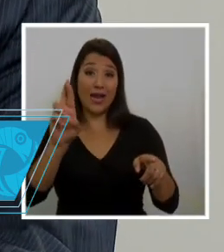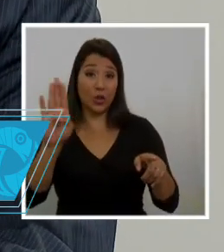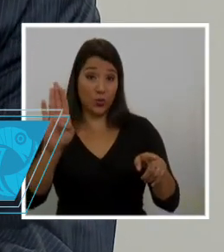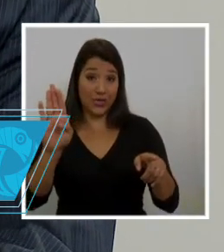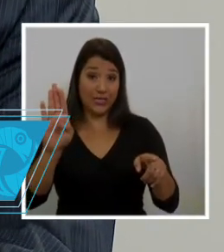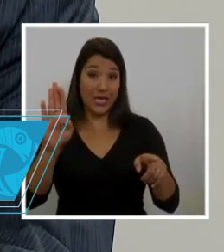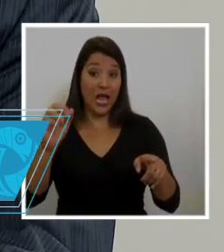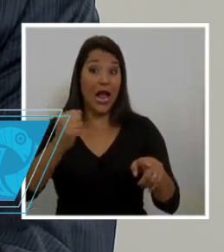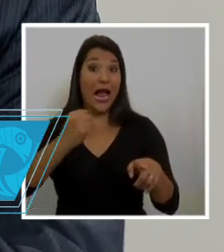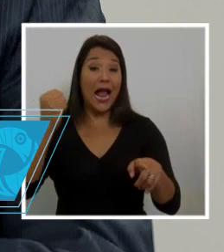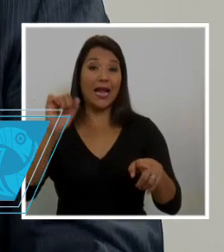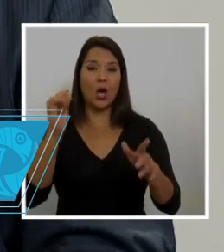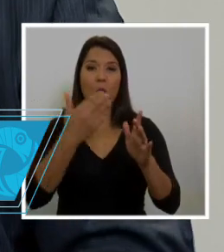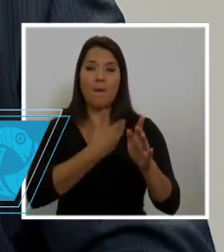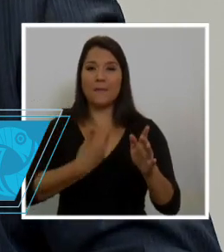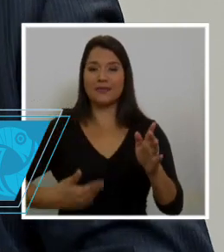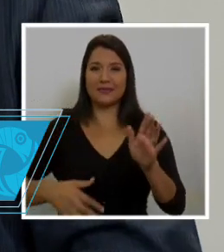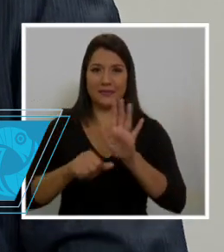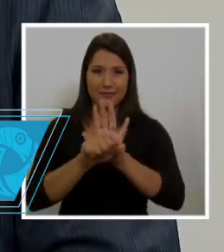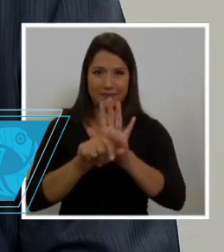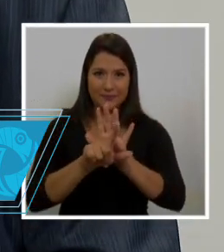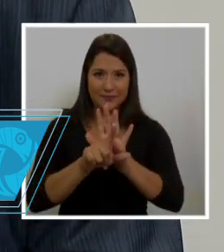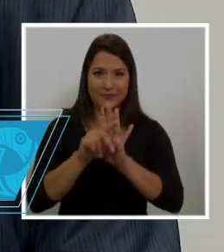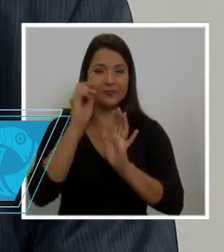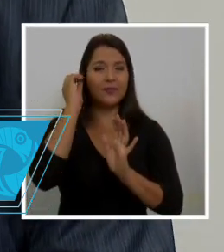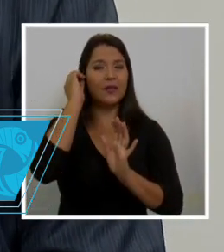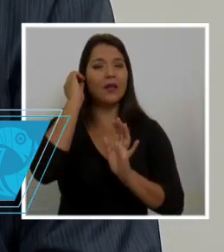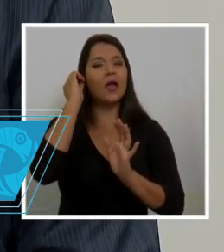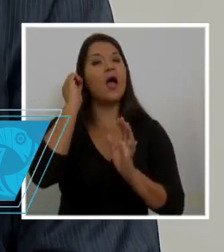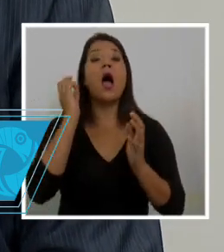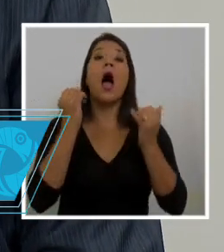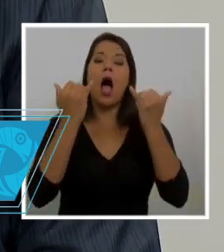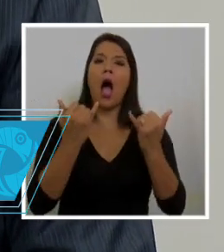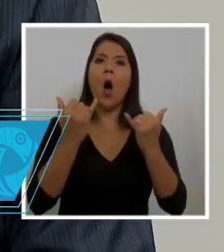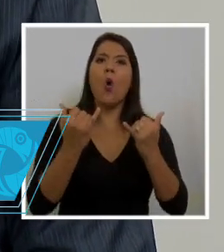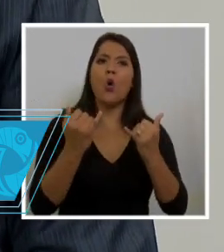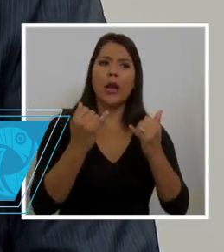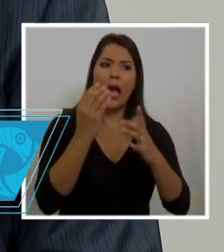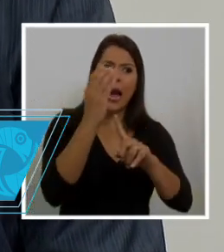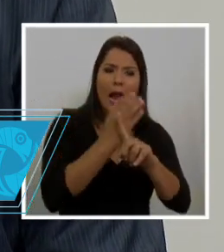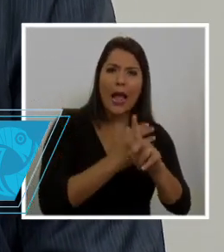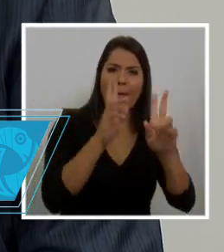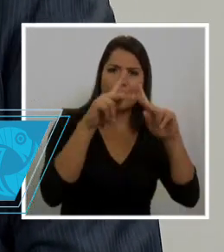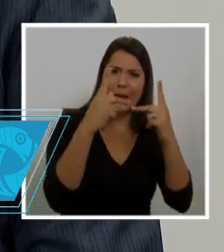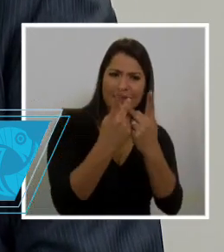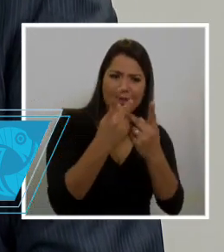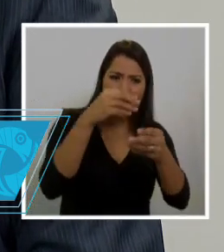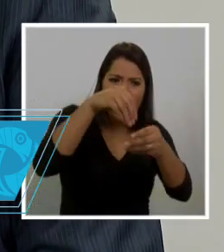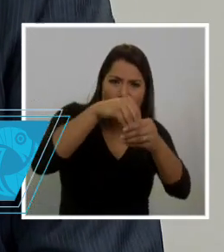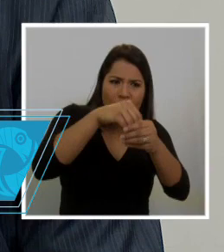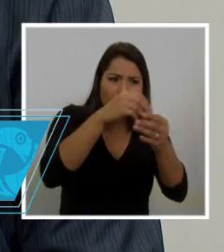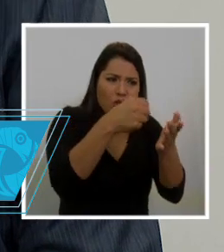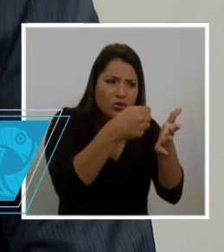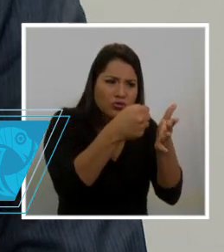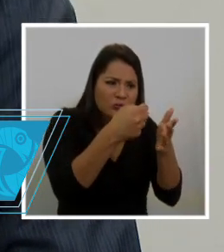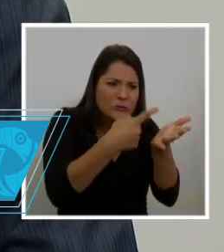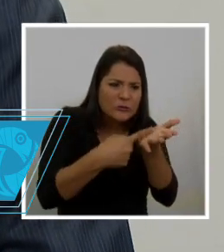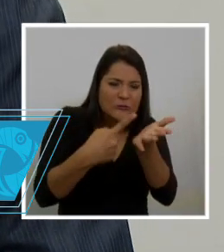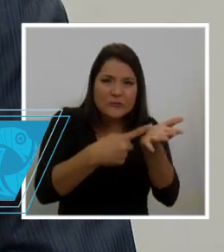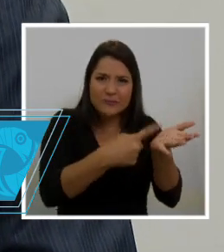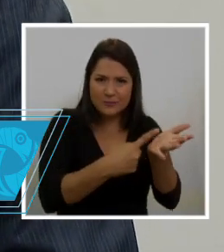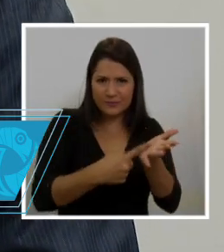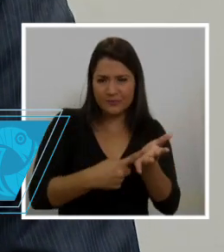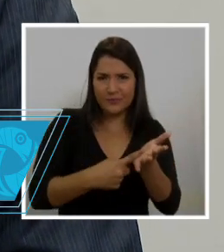sea presidente de la Asamblea Legislativa. Ahora, las luchas internas de los partidos, yo entre broma y serio siempre digo que